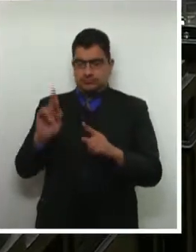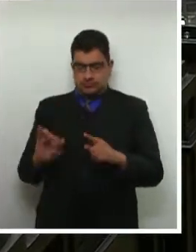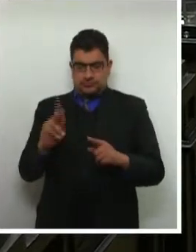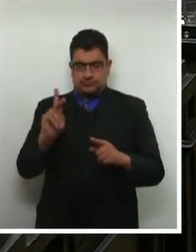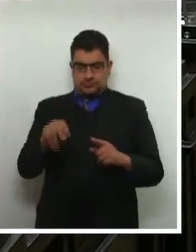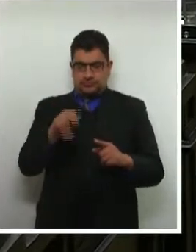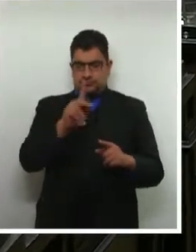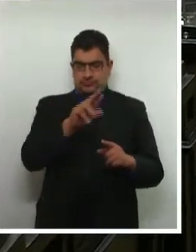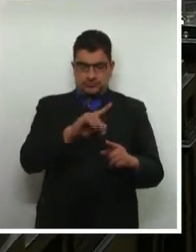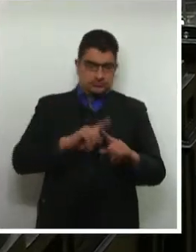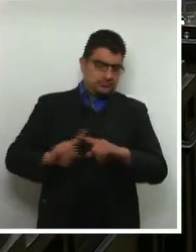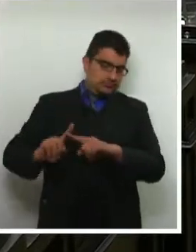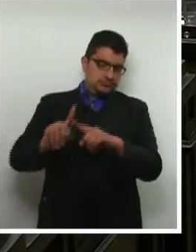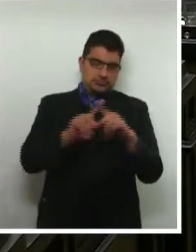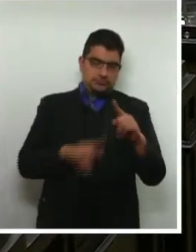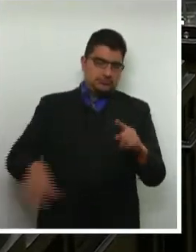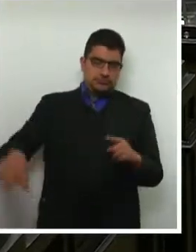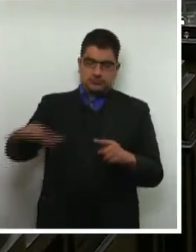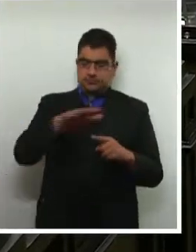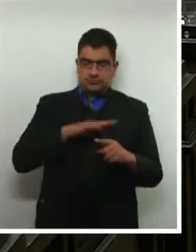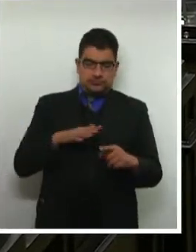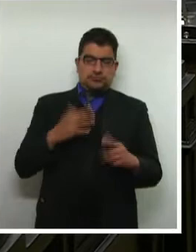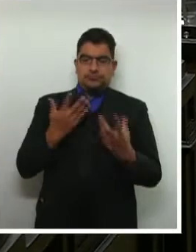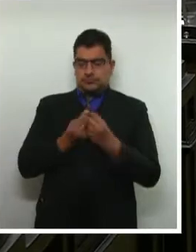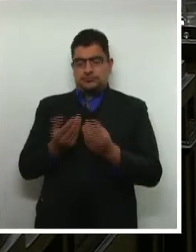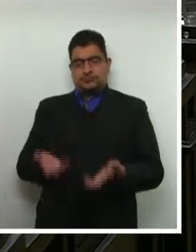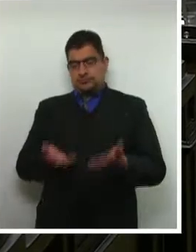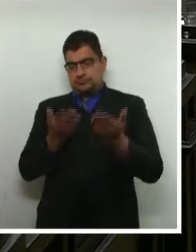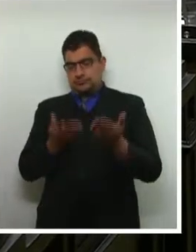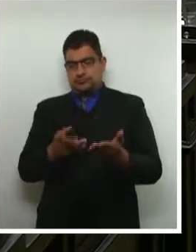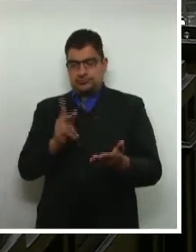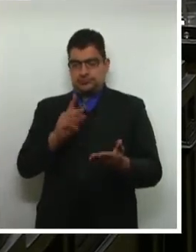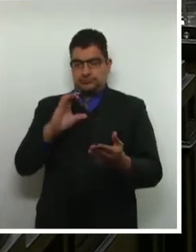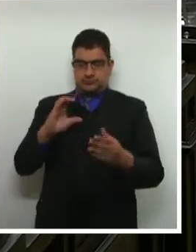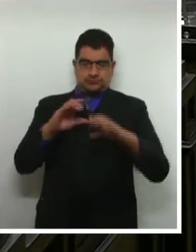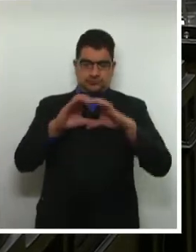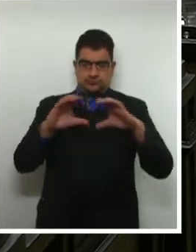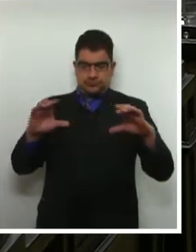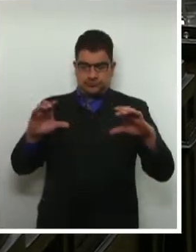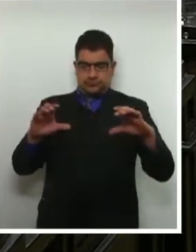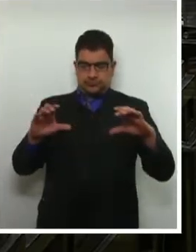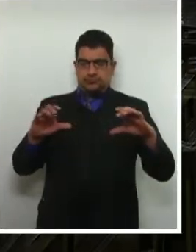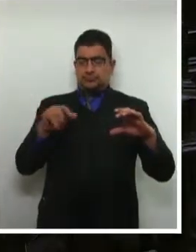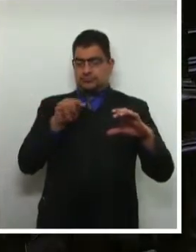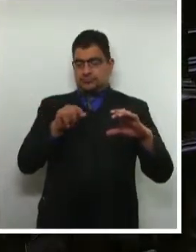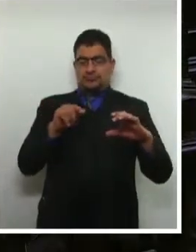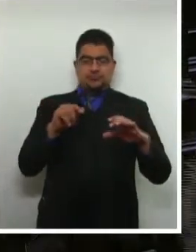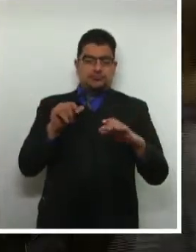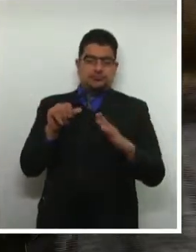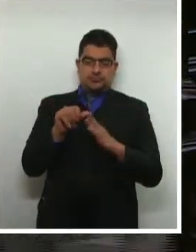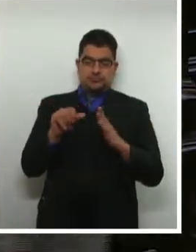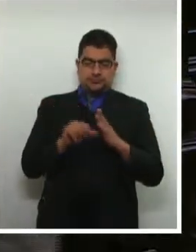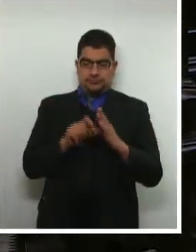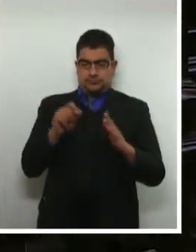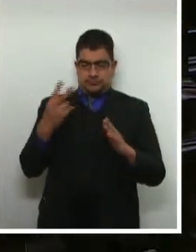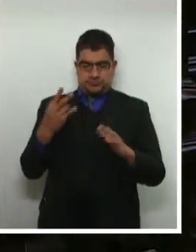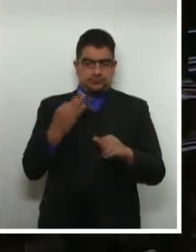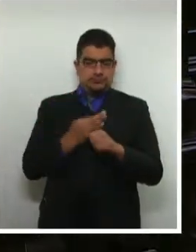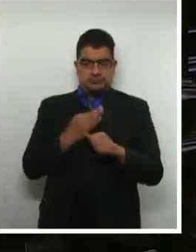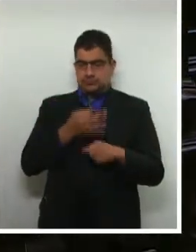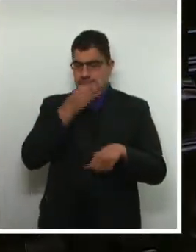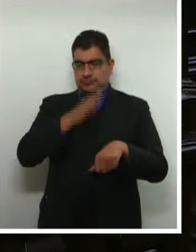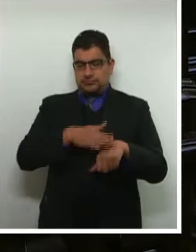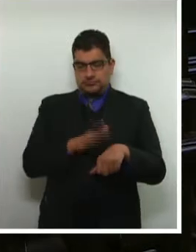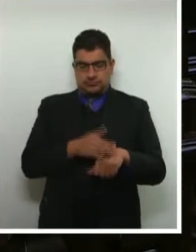Y se refiere al apartado C de este artículo 22. Le comento, dentro